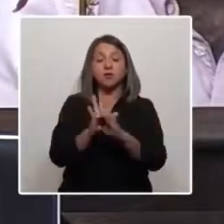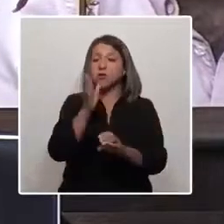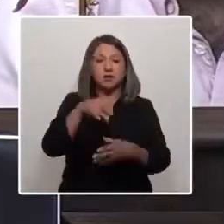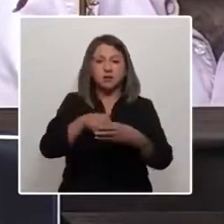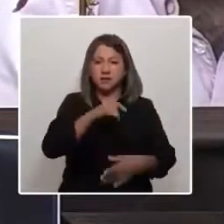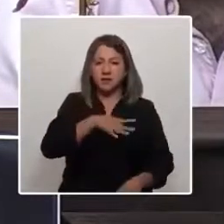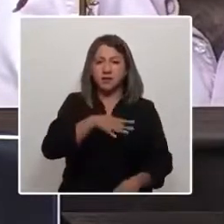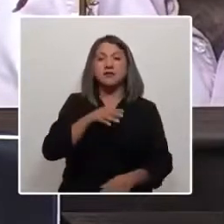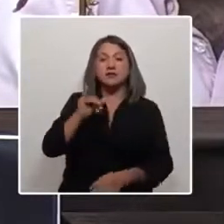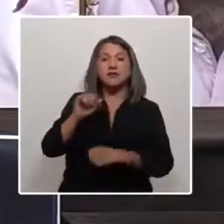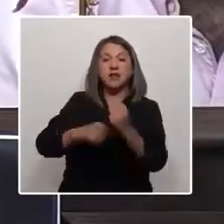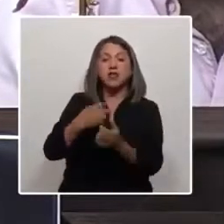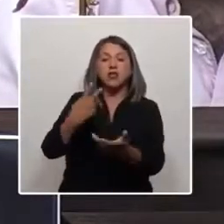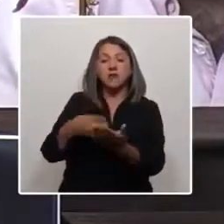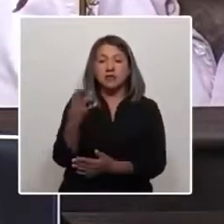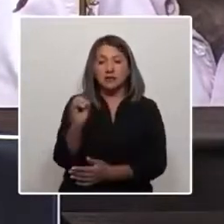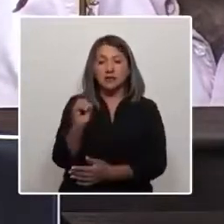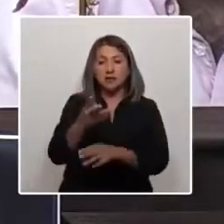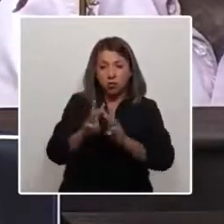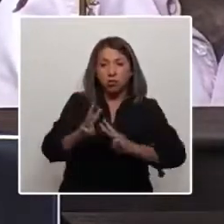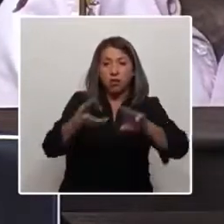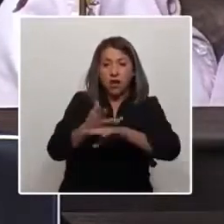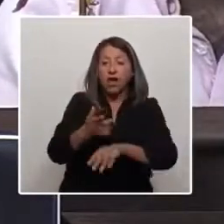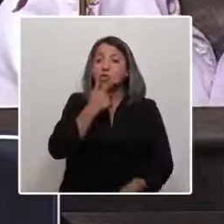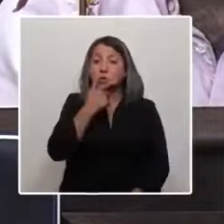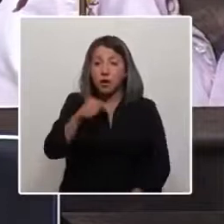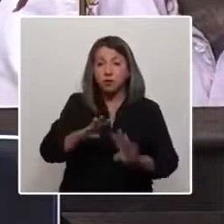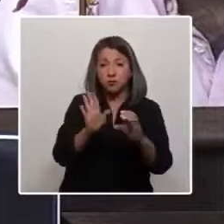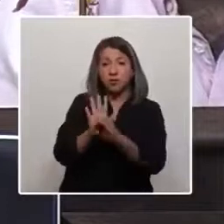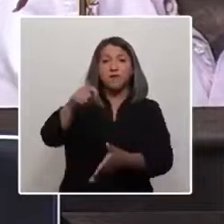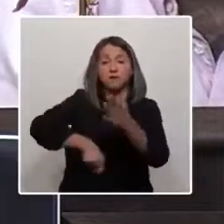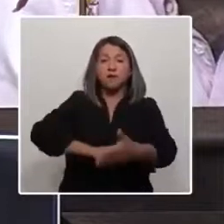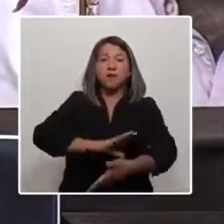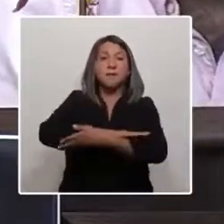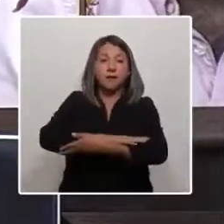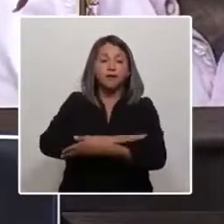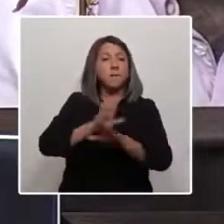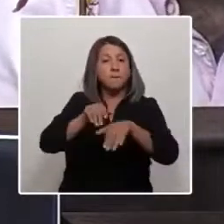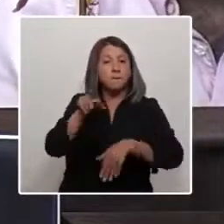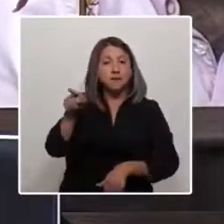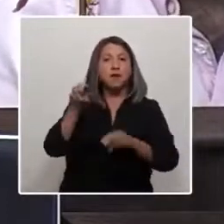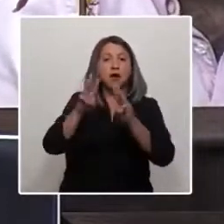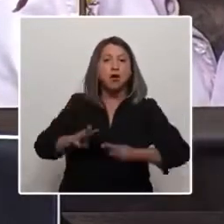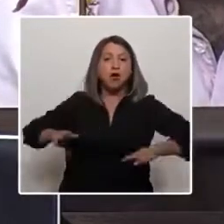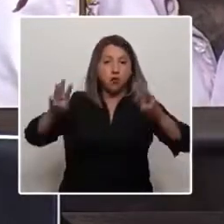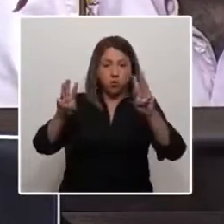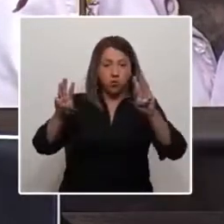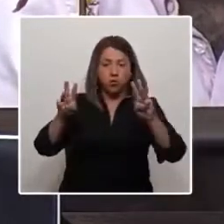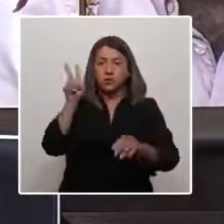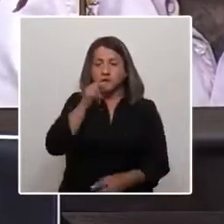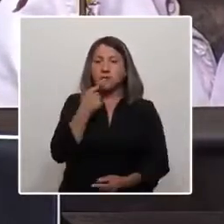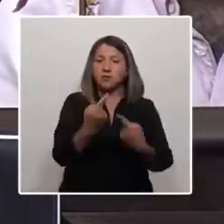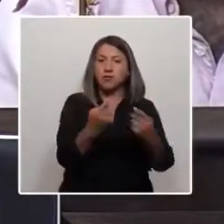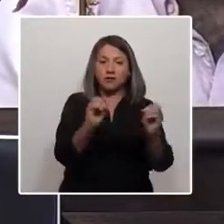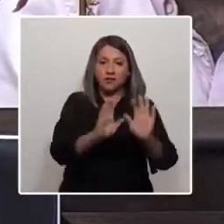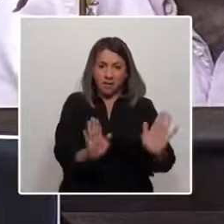Agenda 2030 de la ONU. Y si hay dudas, solo añadir que este órgano firmó un convenio con la misma ONU, sin consulta de nadie